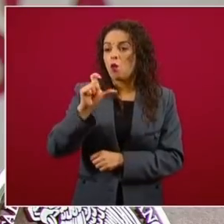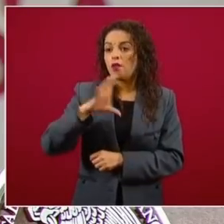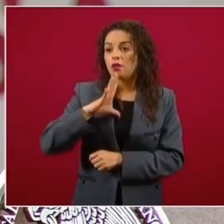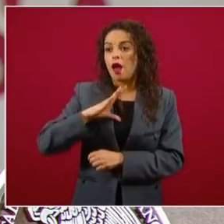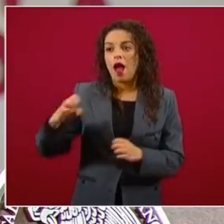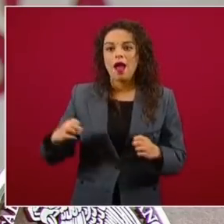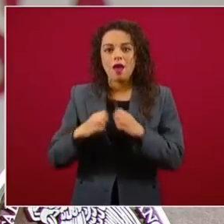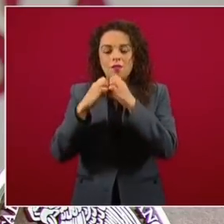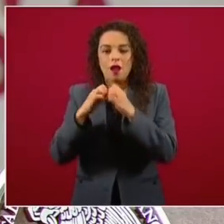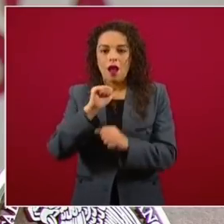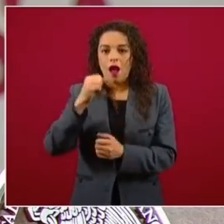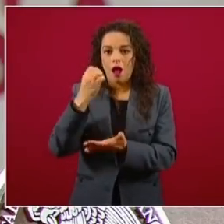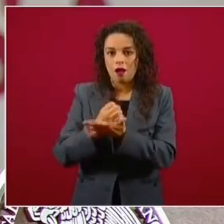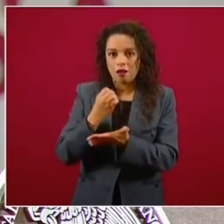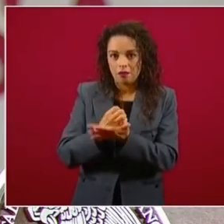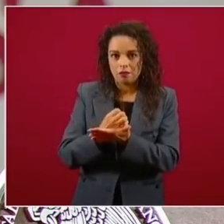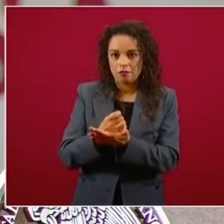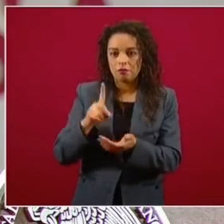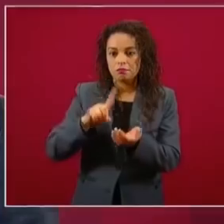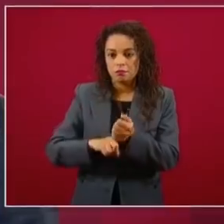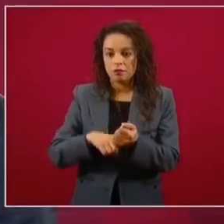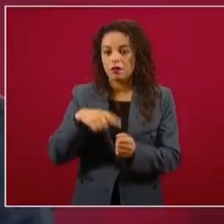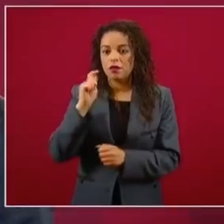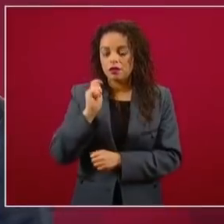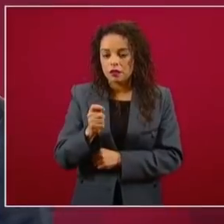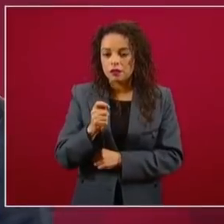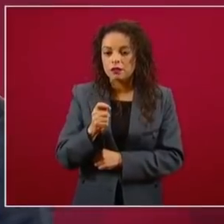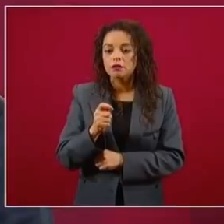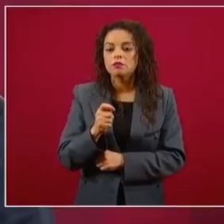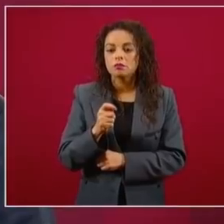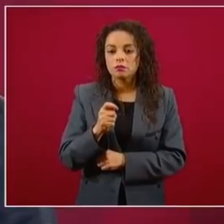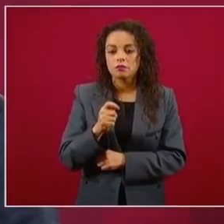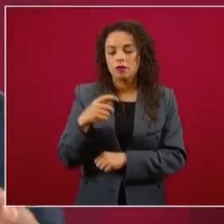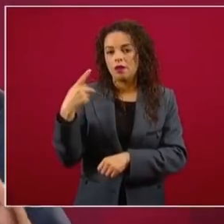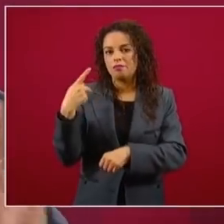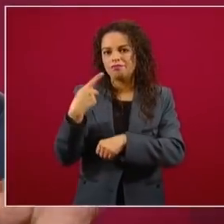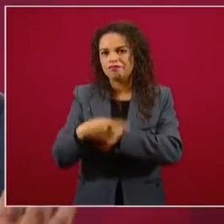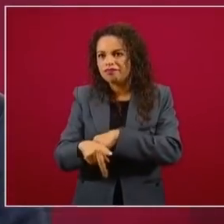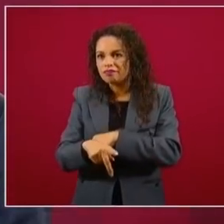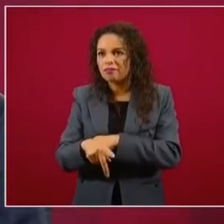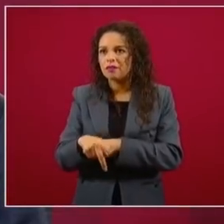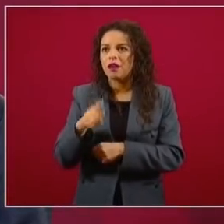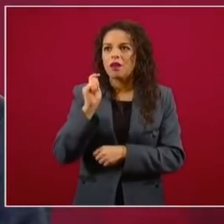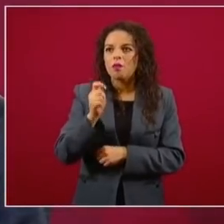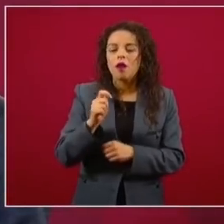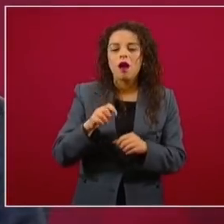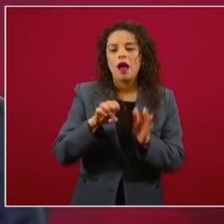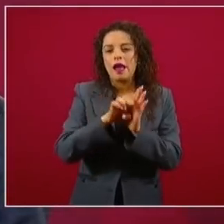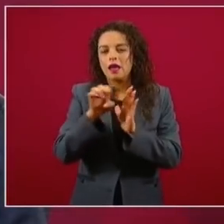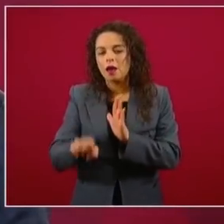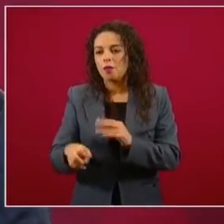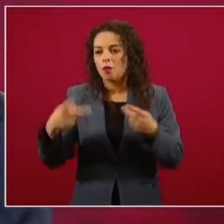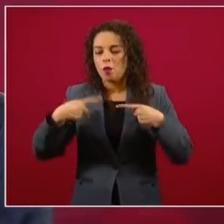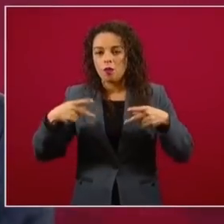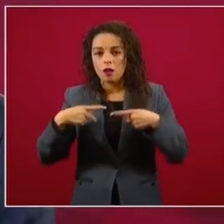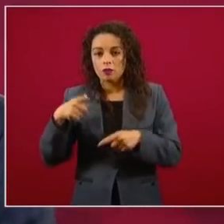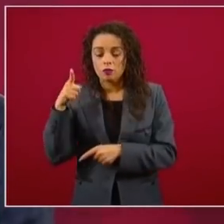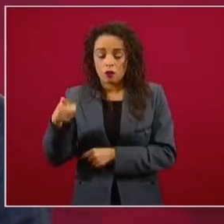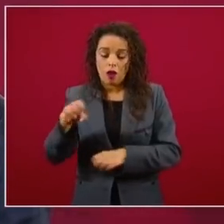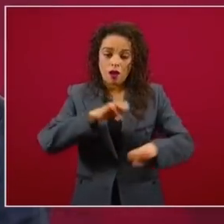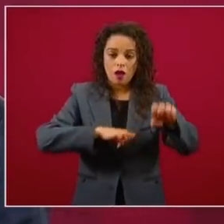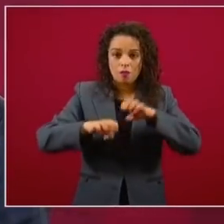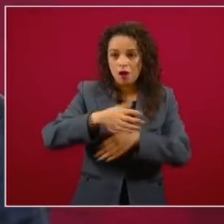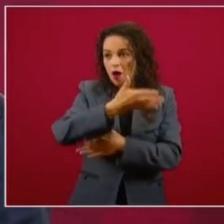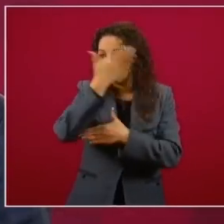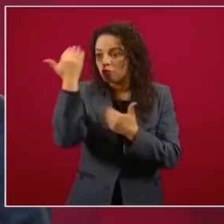llama inicialmente un proceso de exacerbación de la aversión al riesgo, es decir, los inversionistas no saben qué van a hacer y entonces se van a